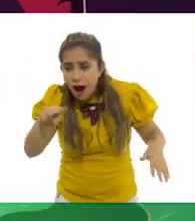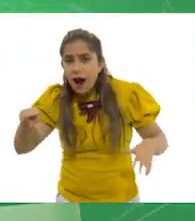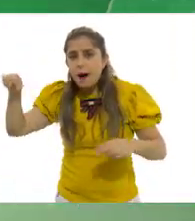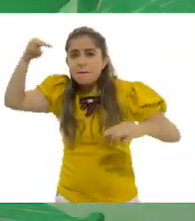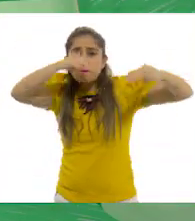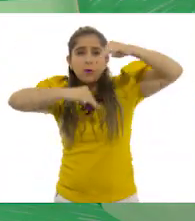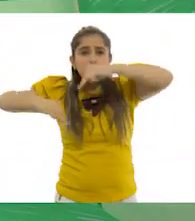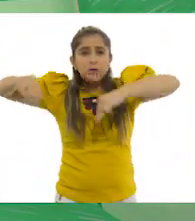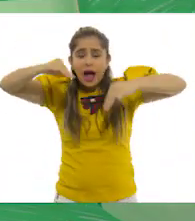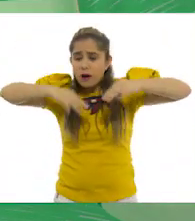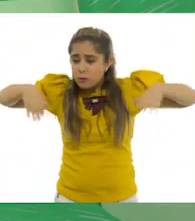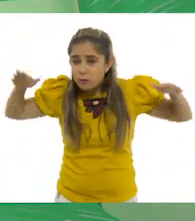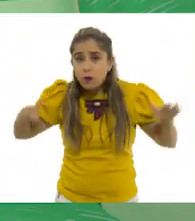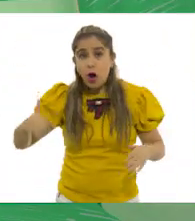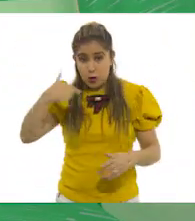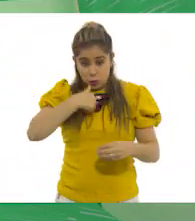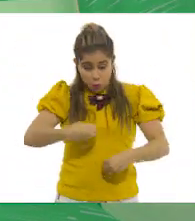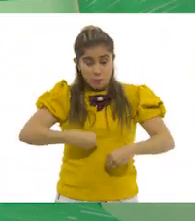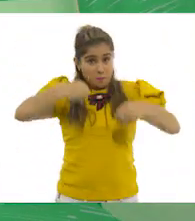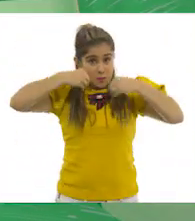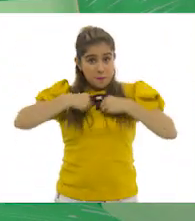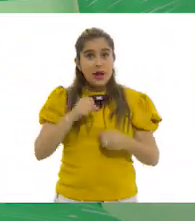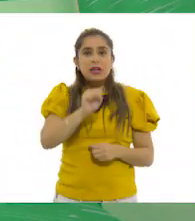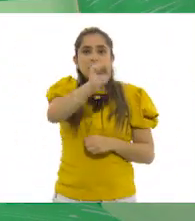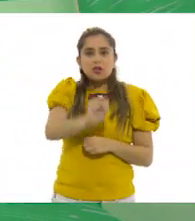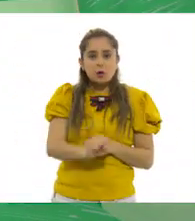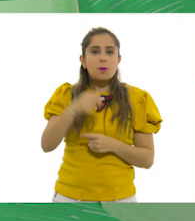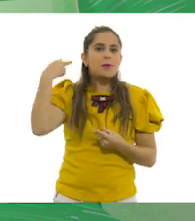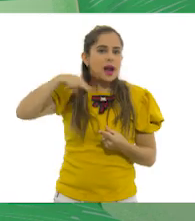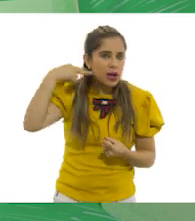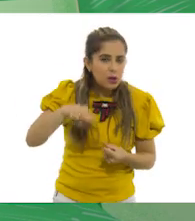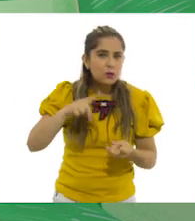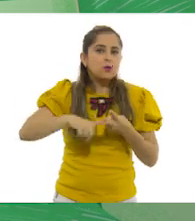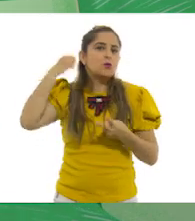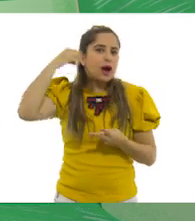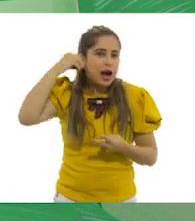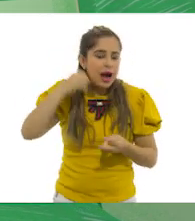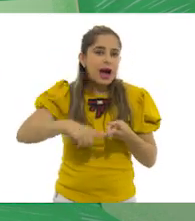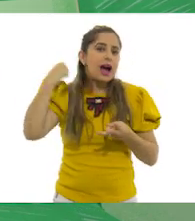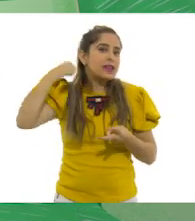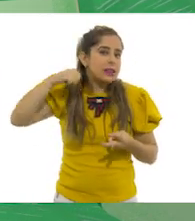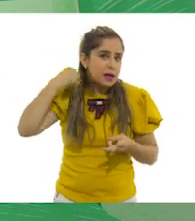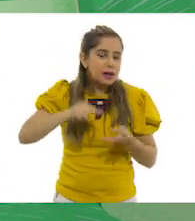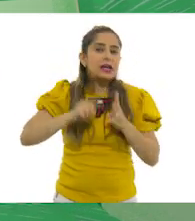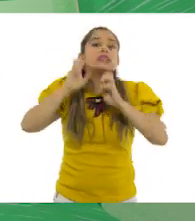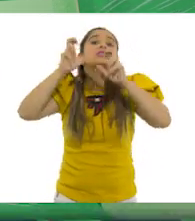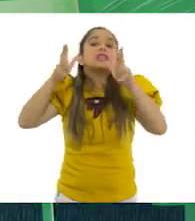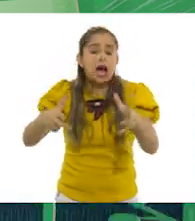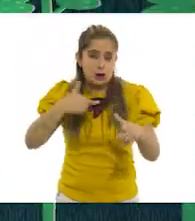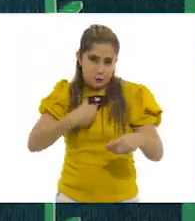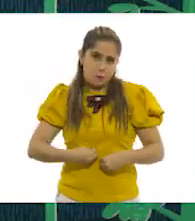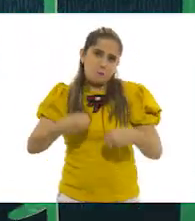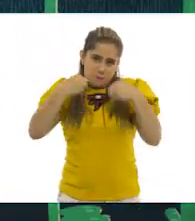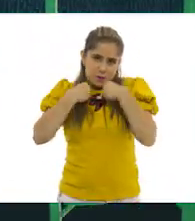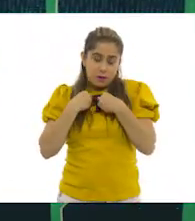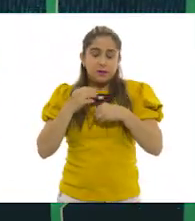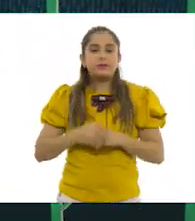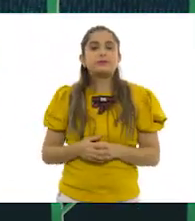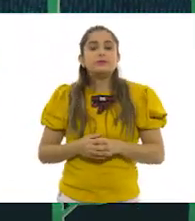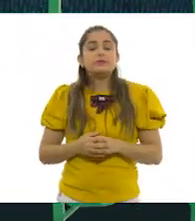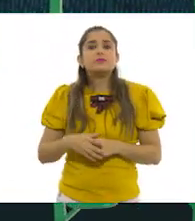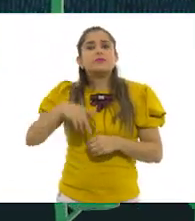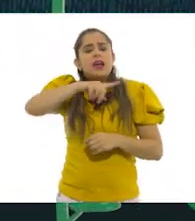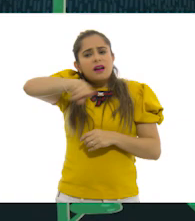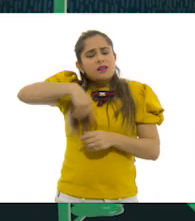En México vivía en el sur de Veracruz, Tabasco, Oaxaca y en Chiapas. Pero la transformación de